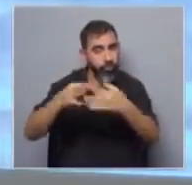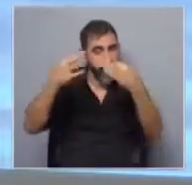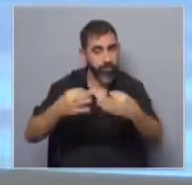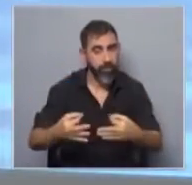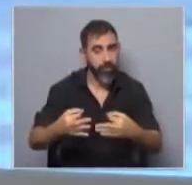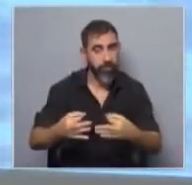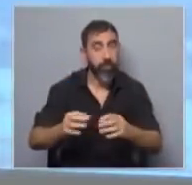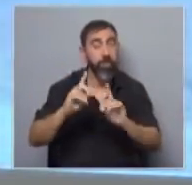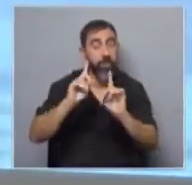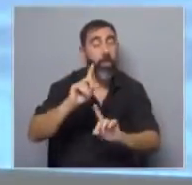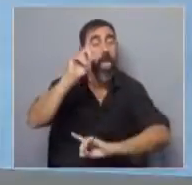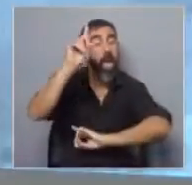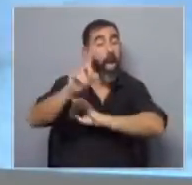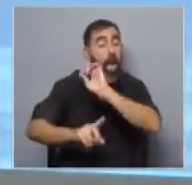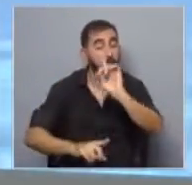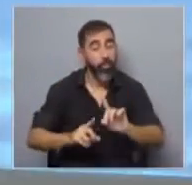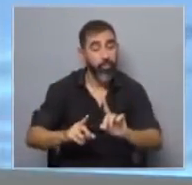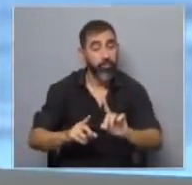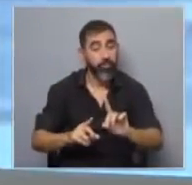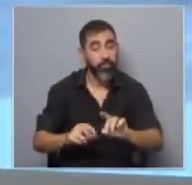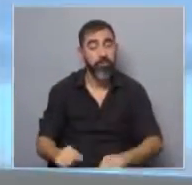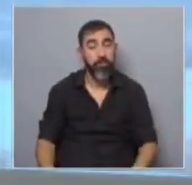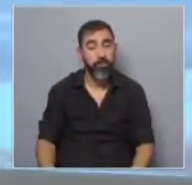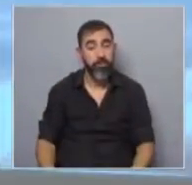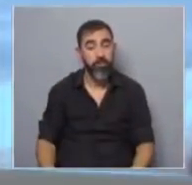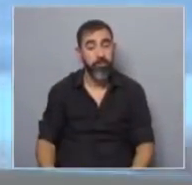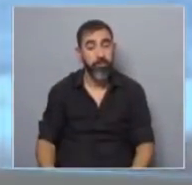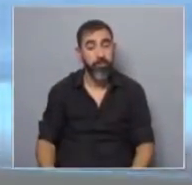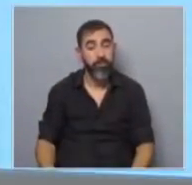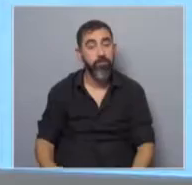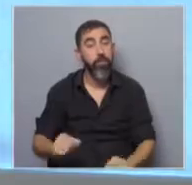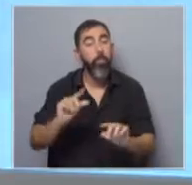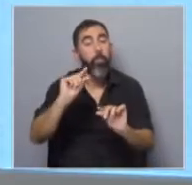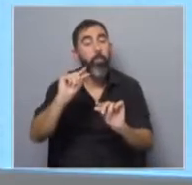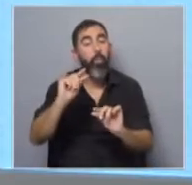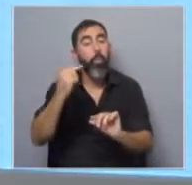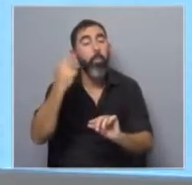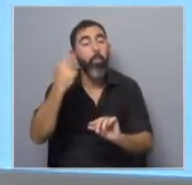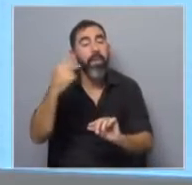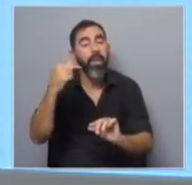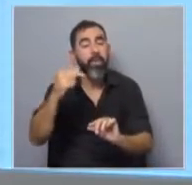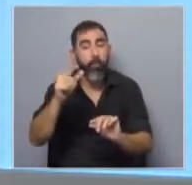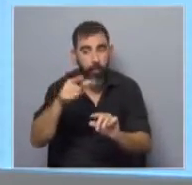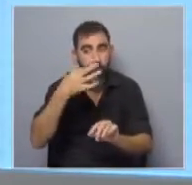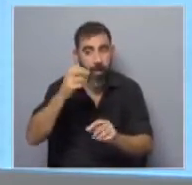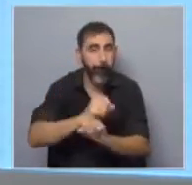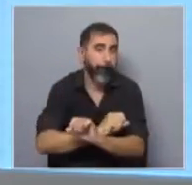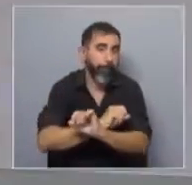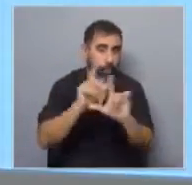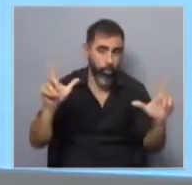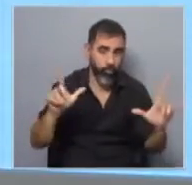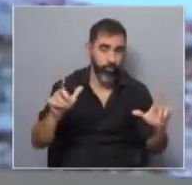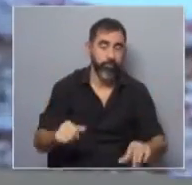acertados, incluso que habían sido moderadamente pesimistas, que la cosa fue un poco peor.